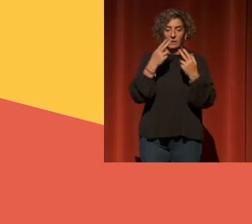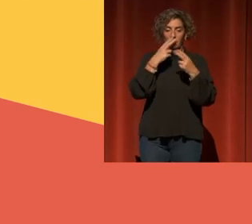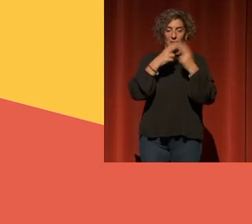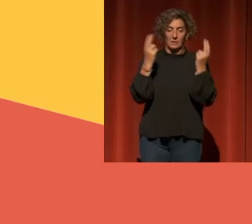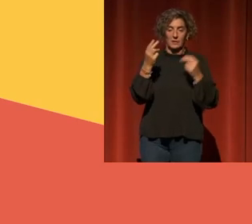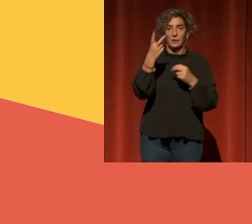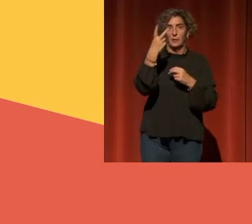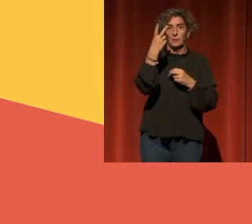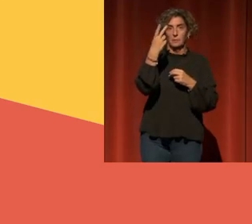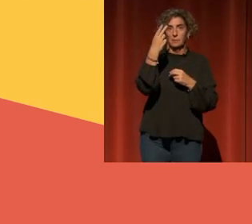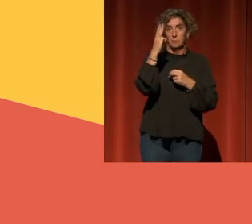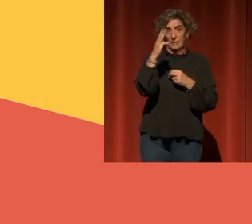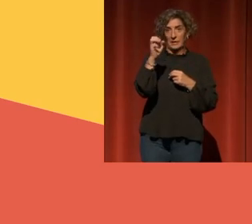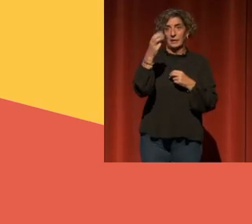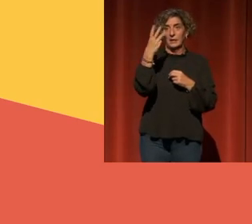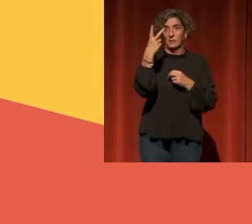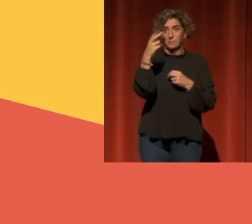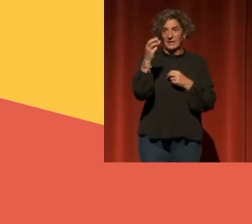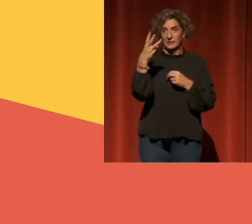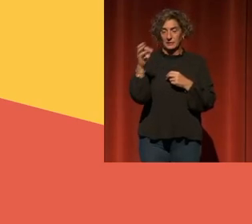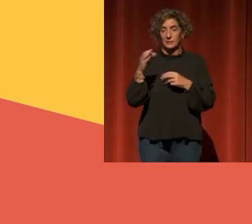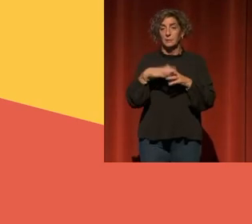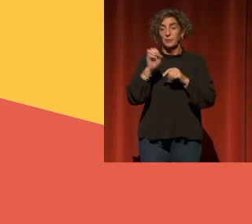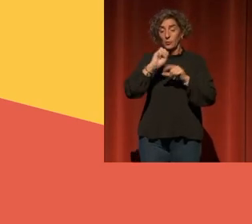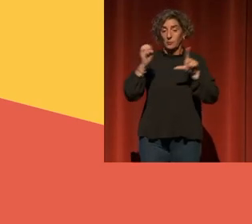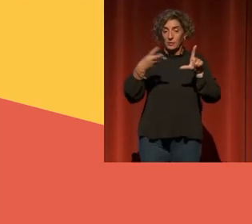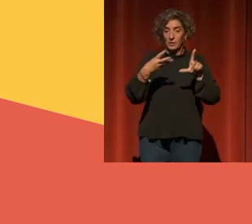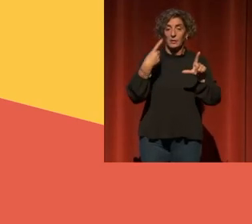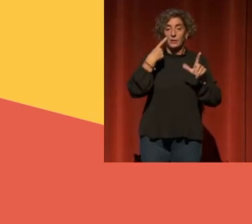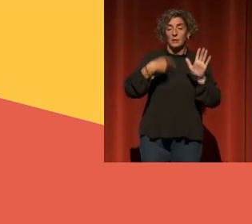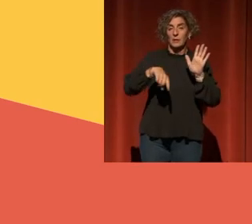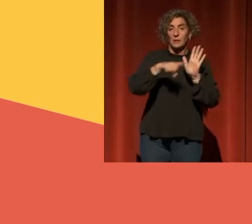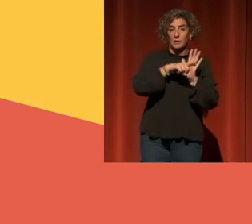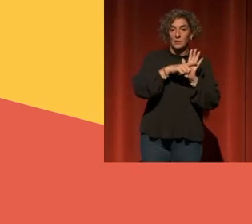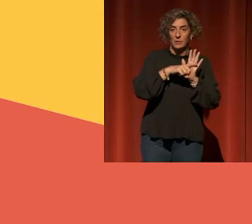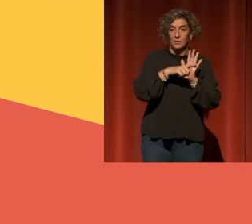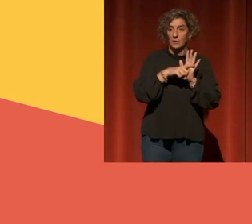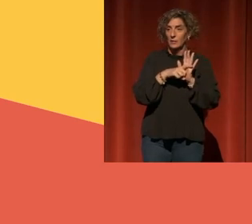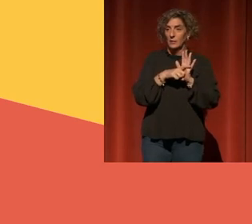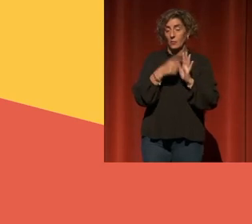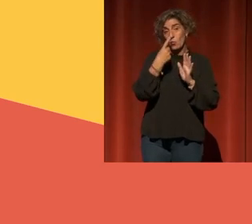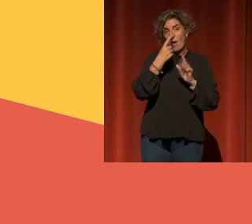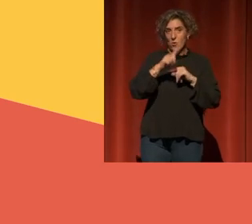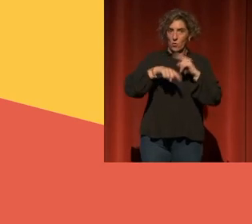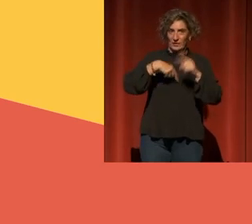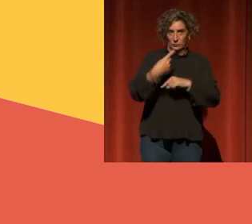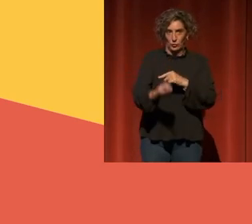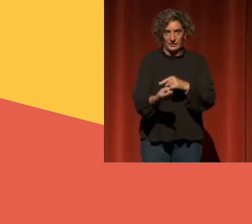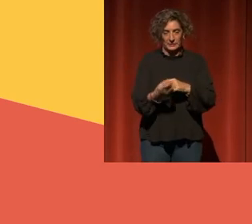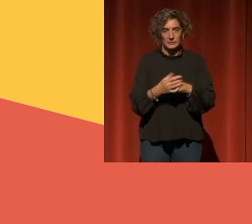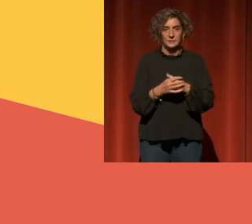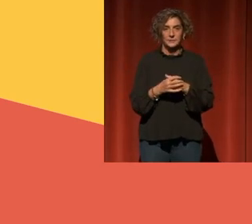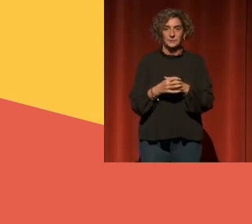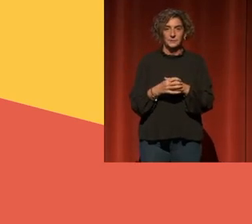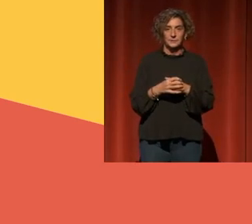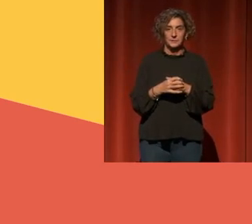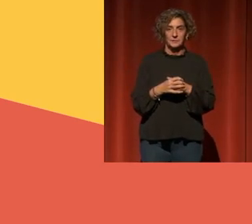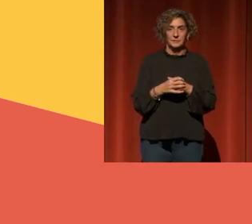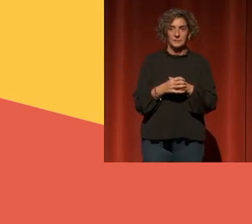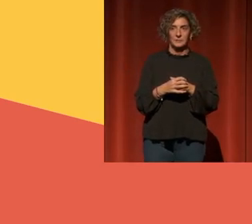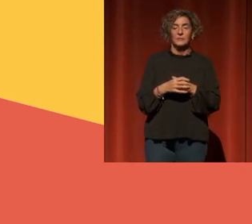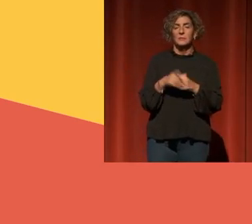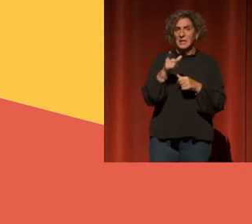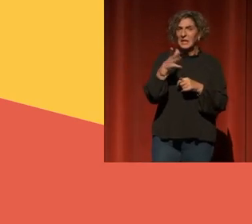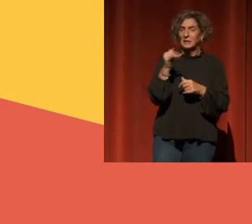Ah sin embargo la página web aparecerá un año después y cuenta con el